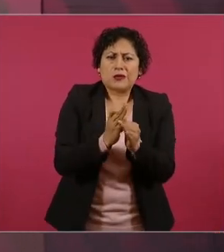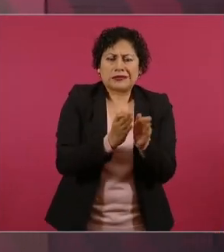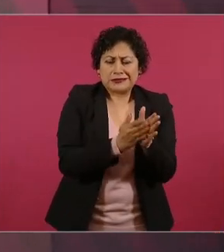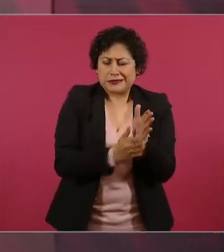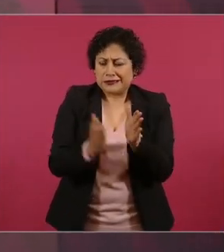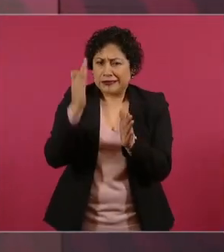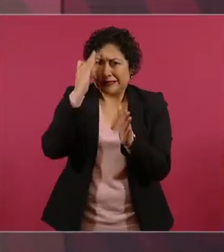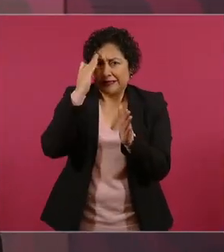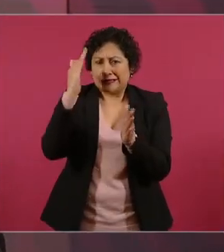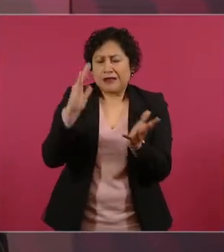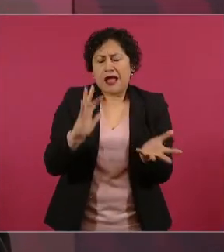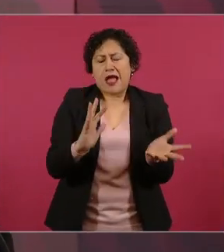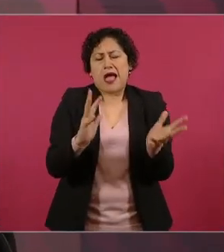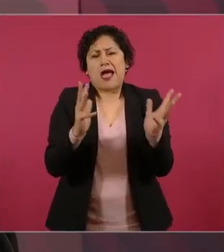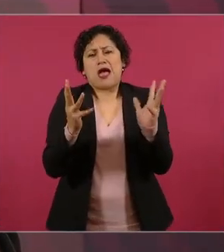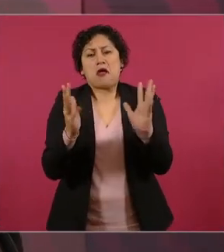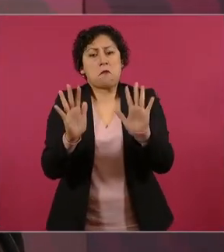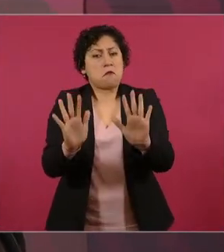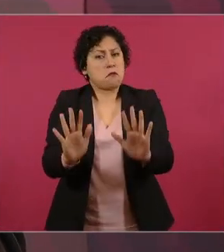fuertes.